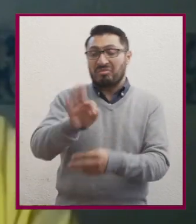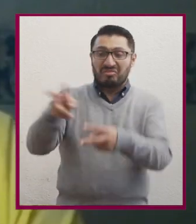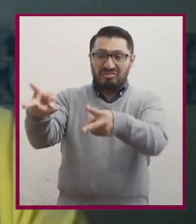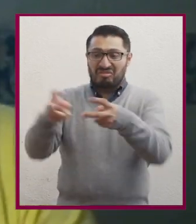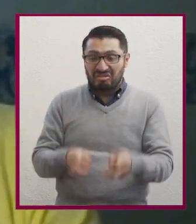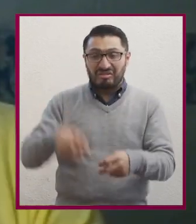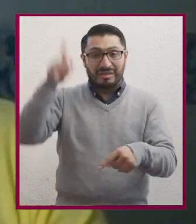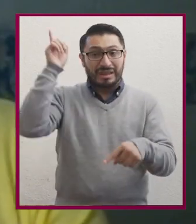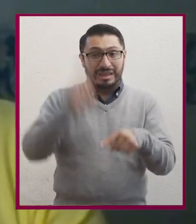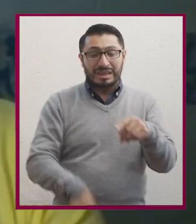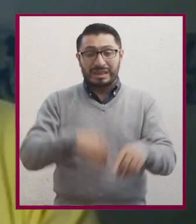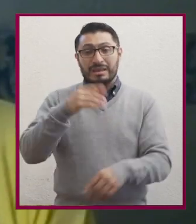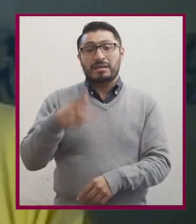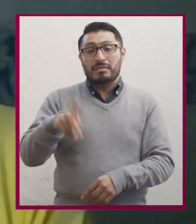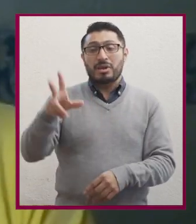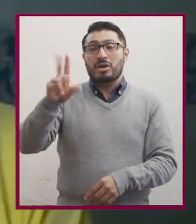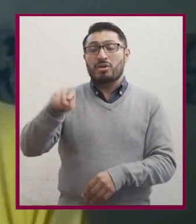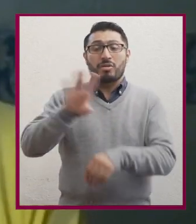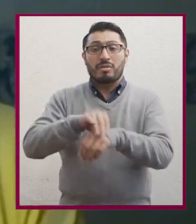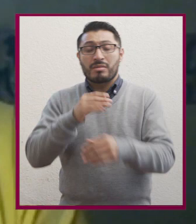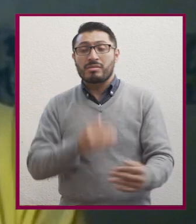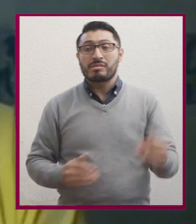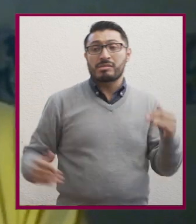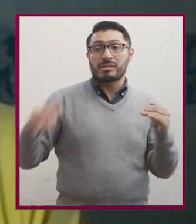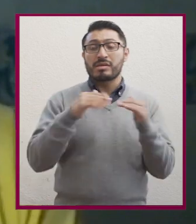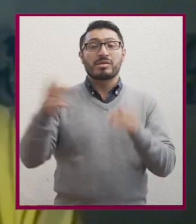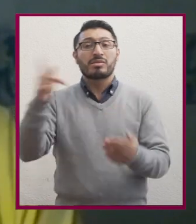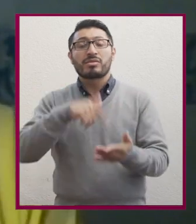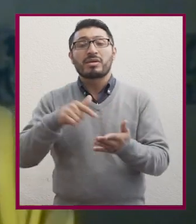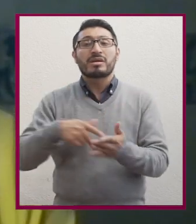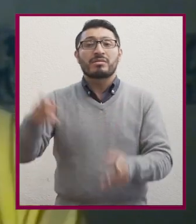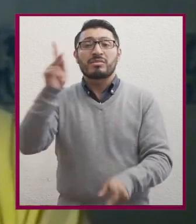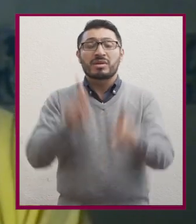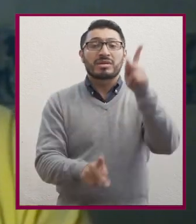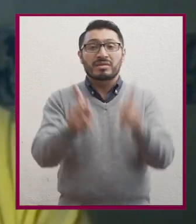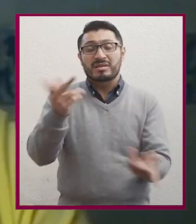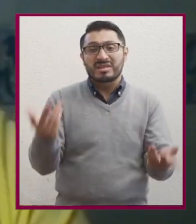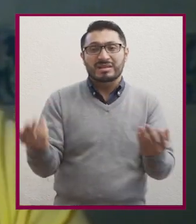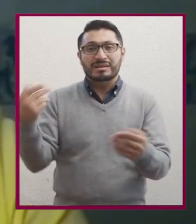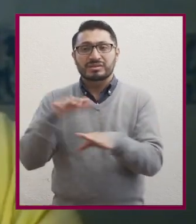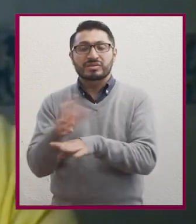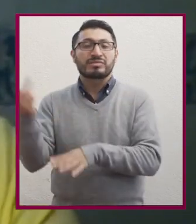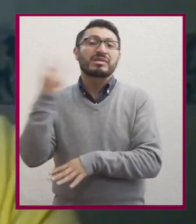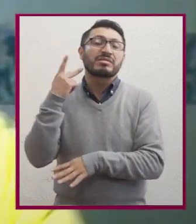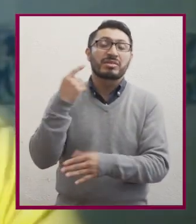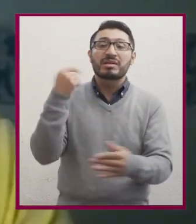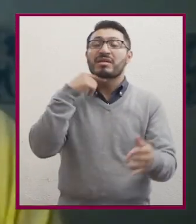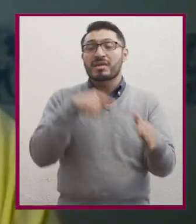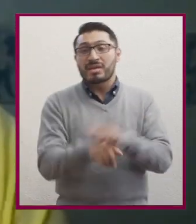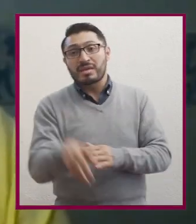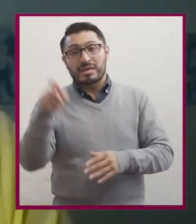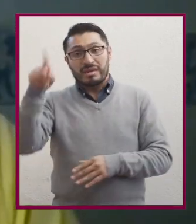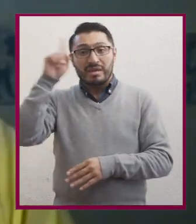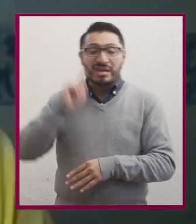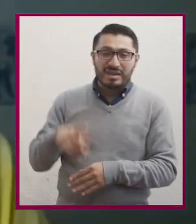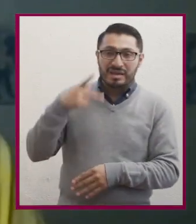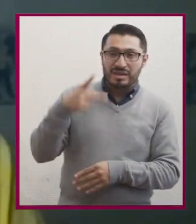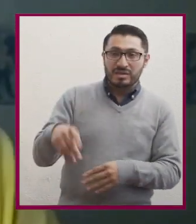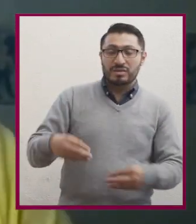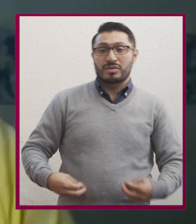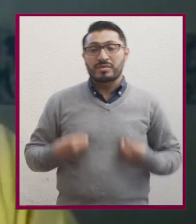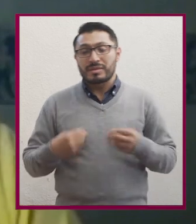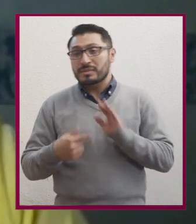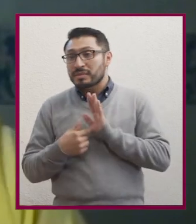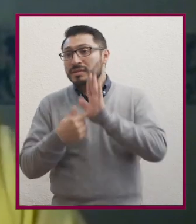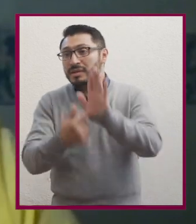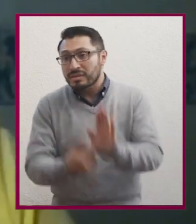se les permitía subir a la tribuna, el espacio donde políticamente se hablaba, donde políticamente se exponían las demandas. Entonces ella con su propia vida